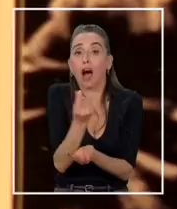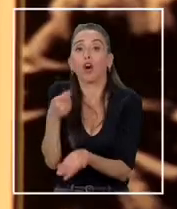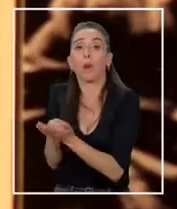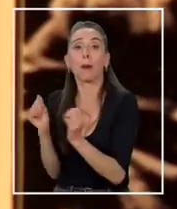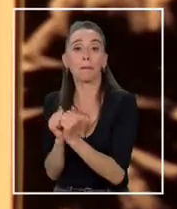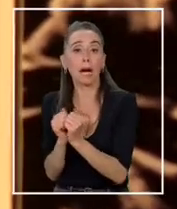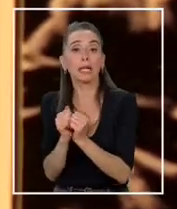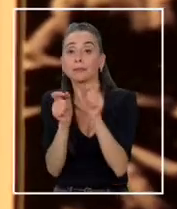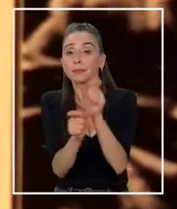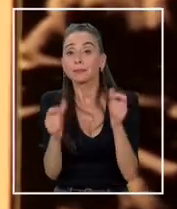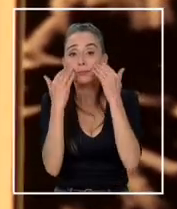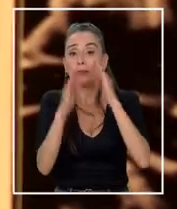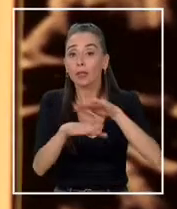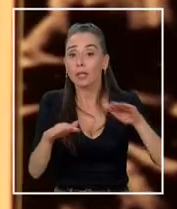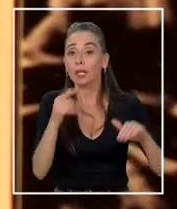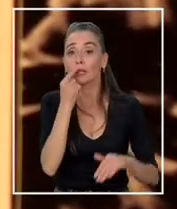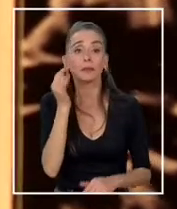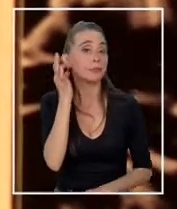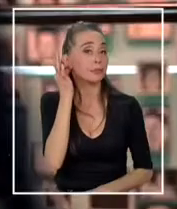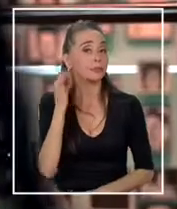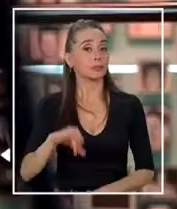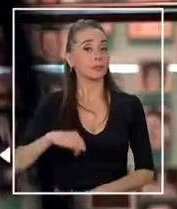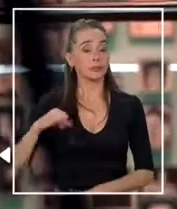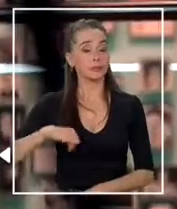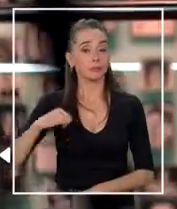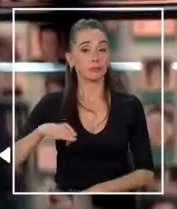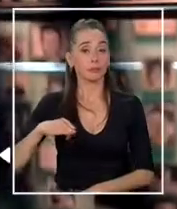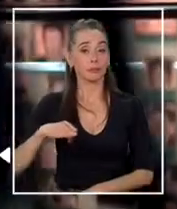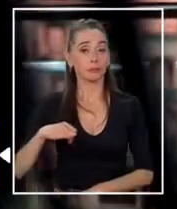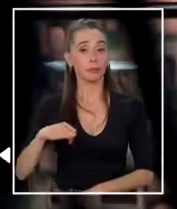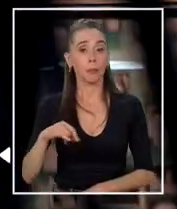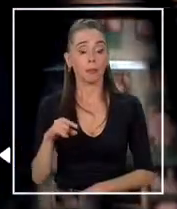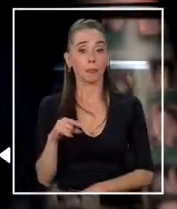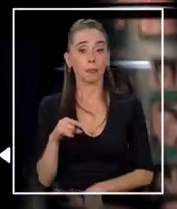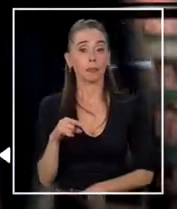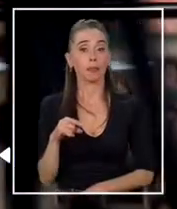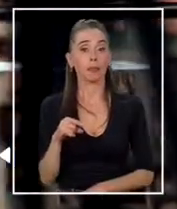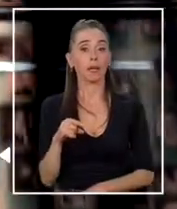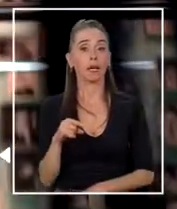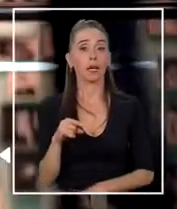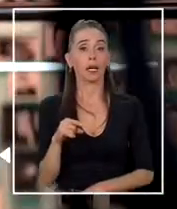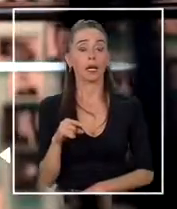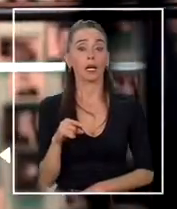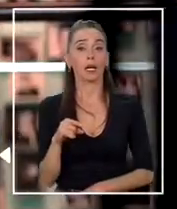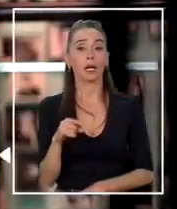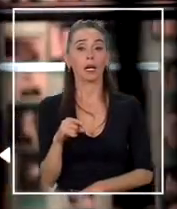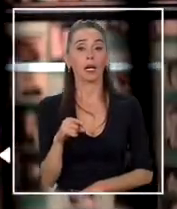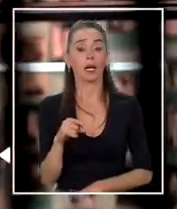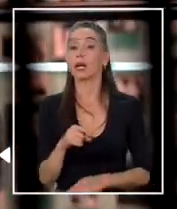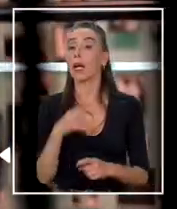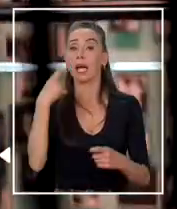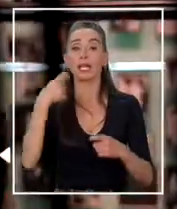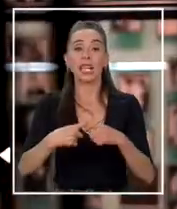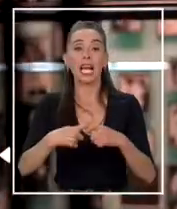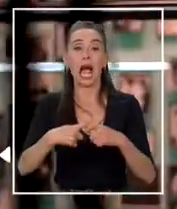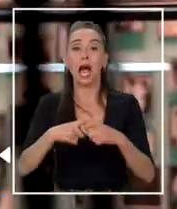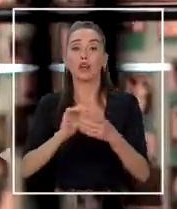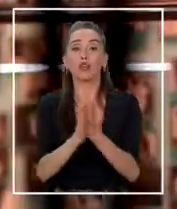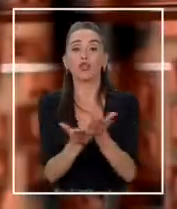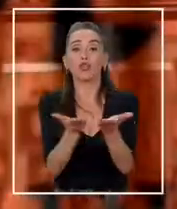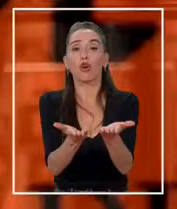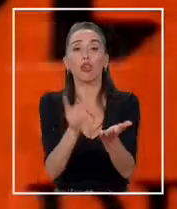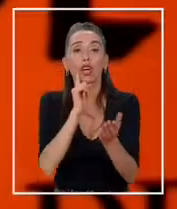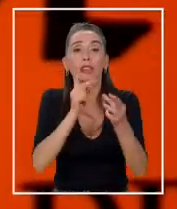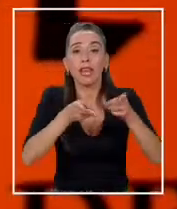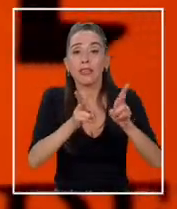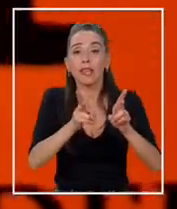Eran niños, eran niñas, eran adolescentes, por lo cual le prohibieron todo, le negaron todo lo que ellos